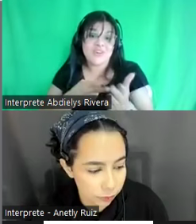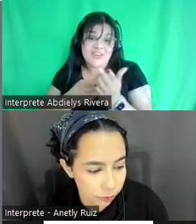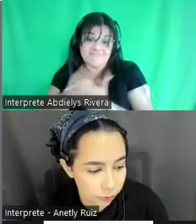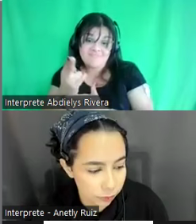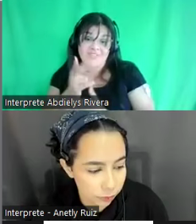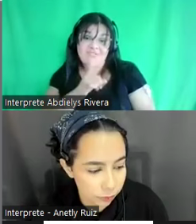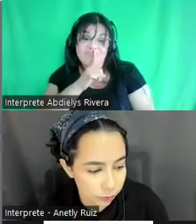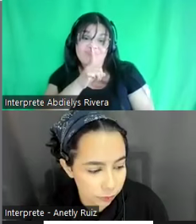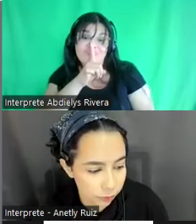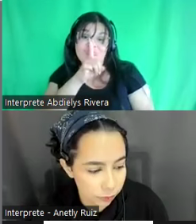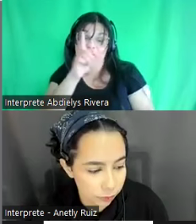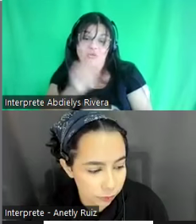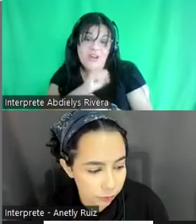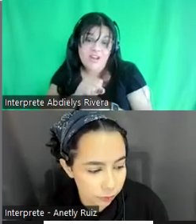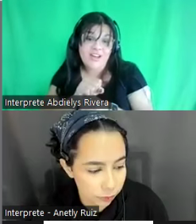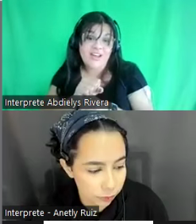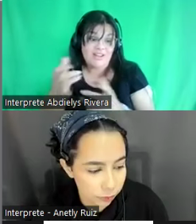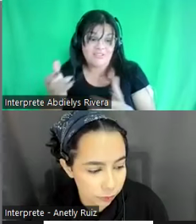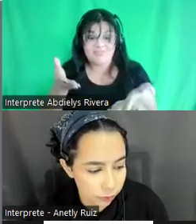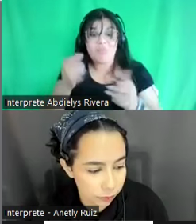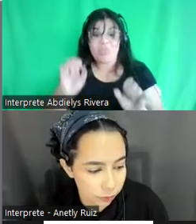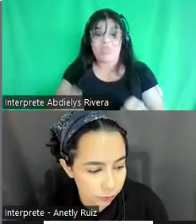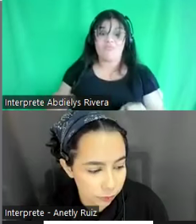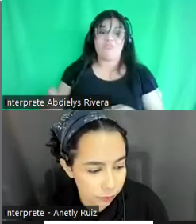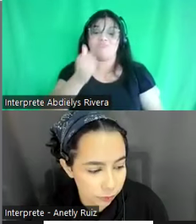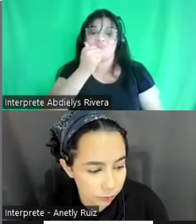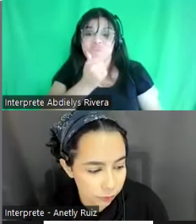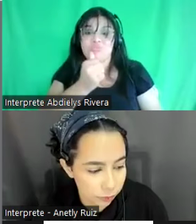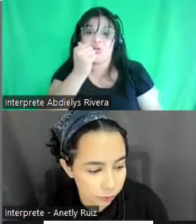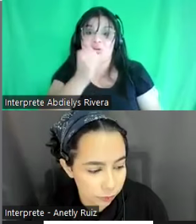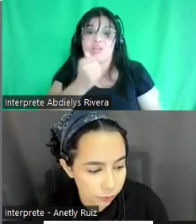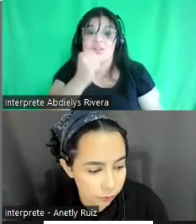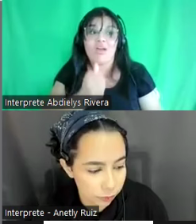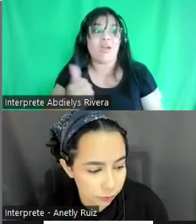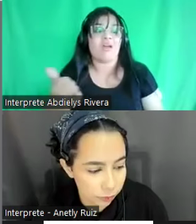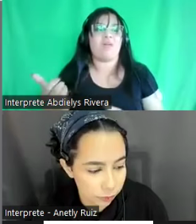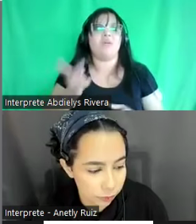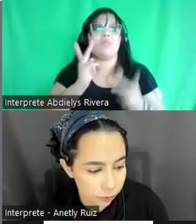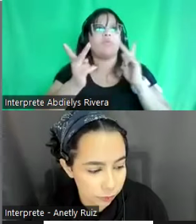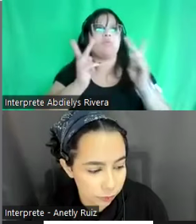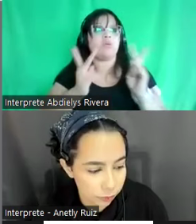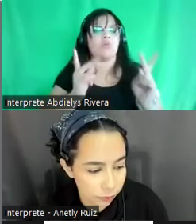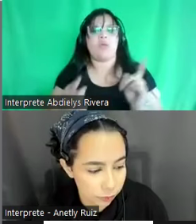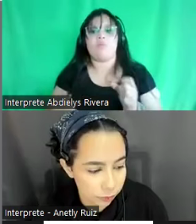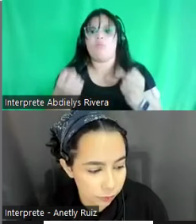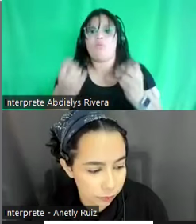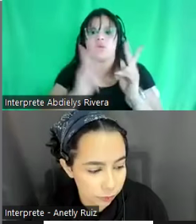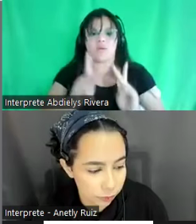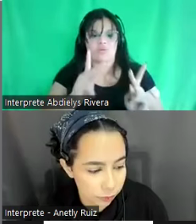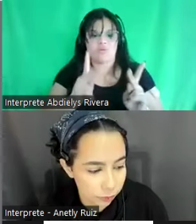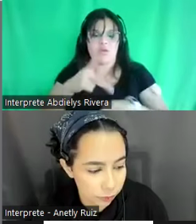es algo que podemos vivir día a día. O sea, la realidad de Juan es la realidad de muchas de los pacientes de Puerto Rico. Es